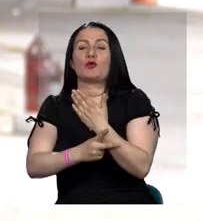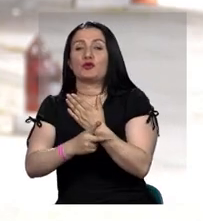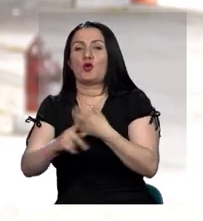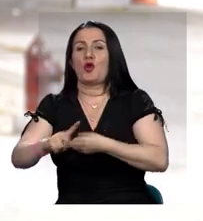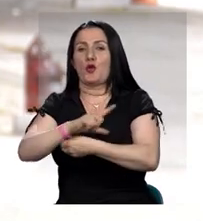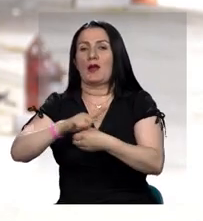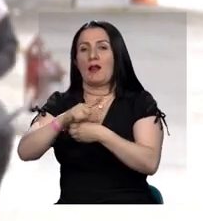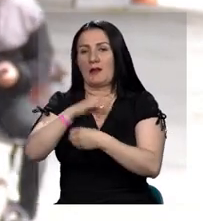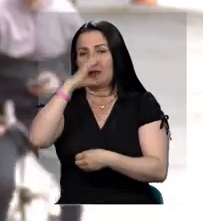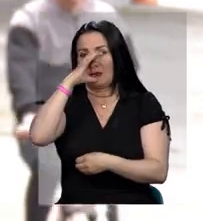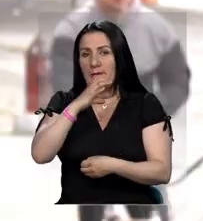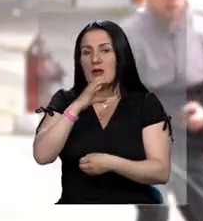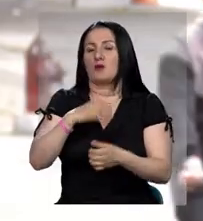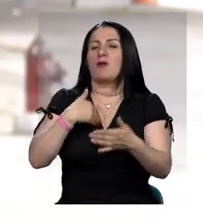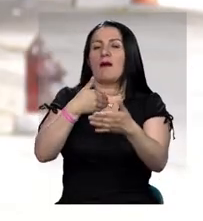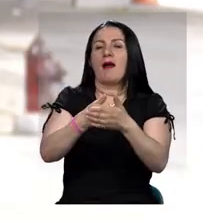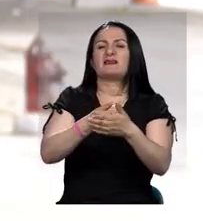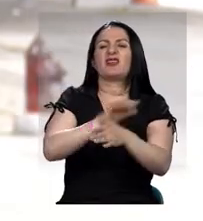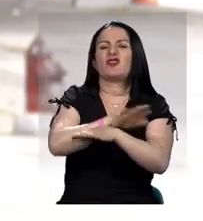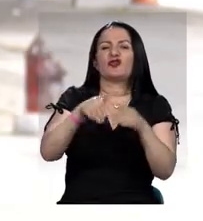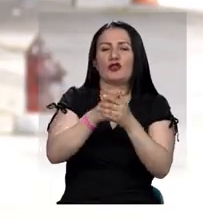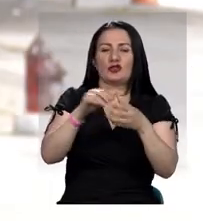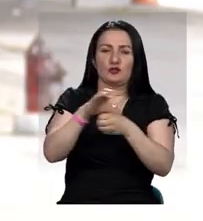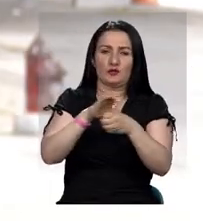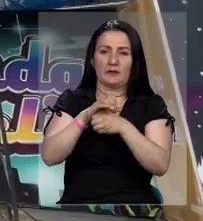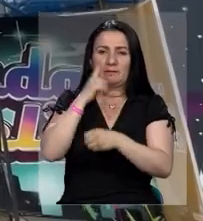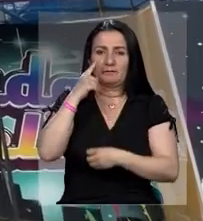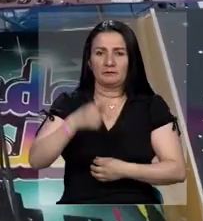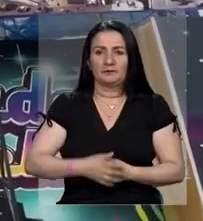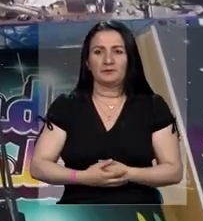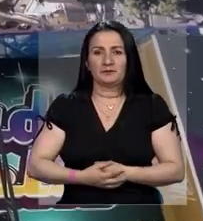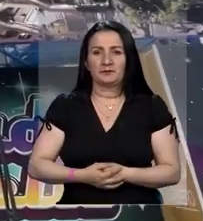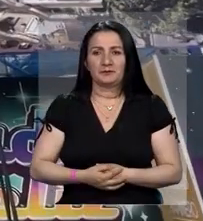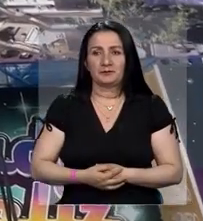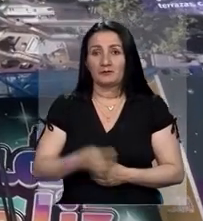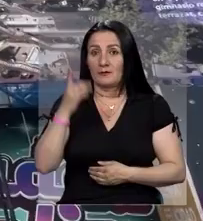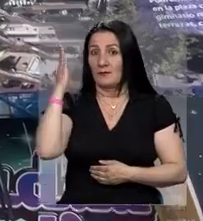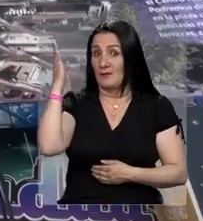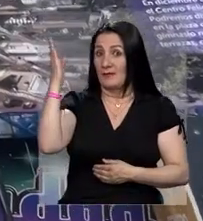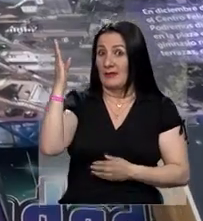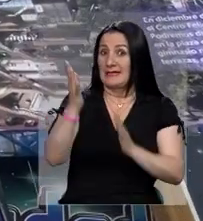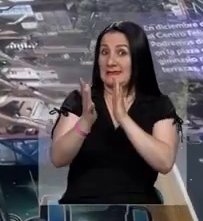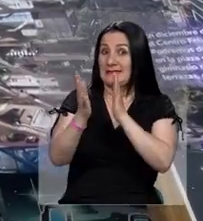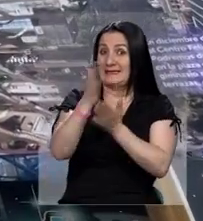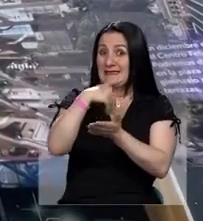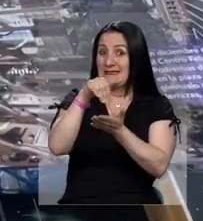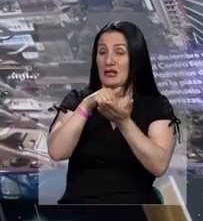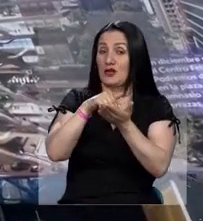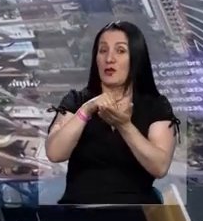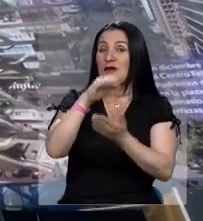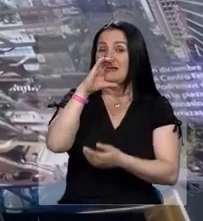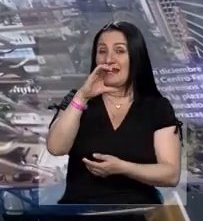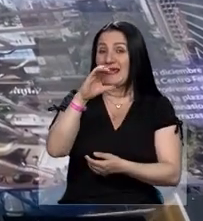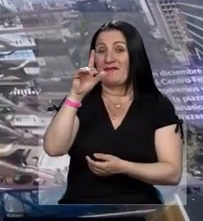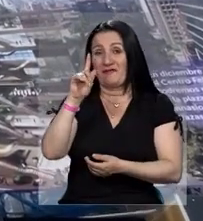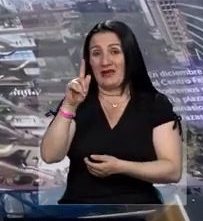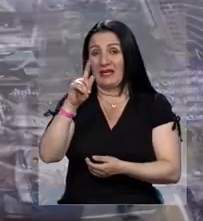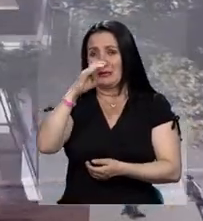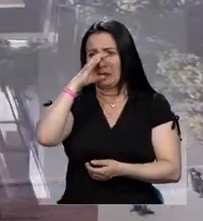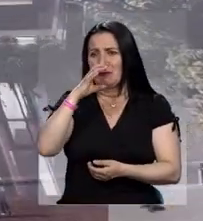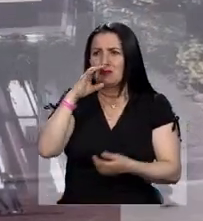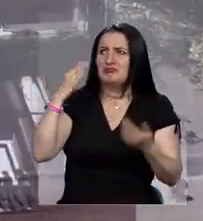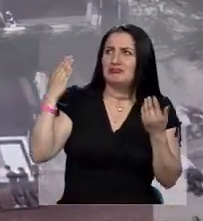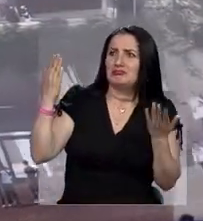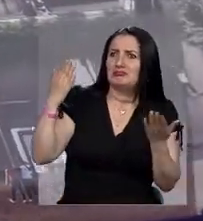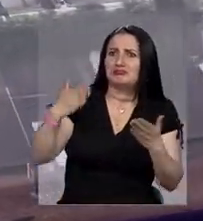localidad Chapinero, sino también para toda la ciudad. El Centro Felicidad CFE en Chapinero no ha traído la alegría